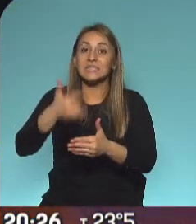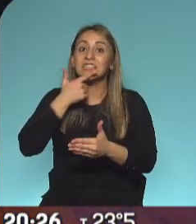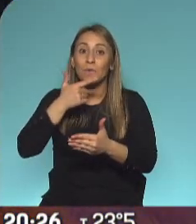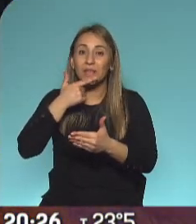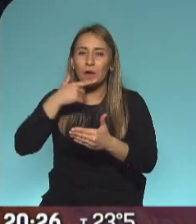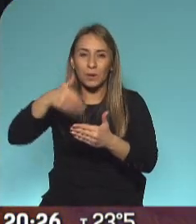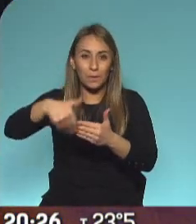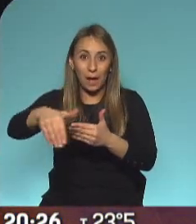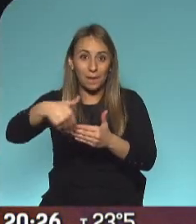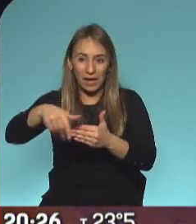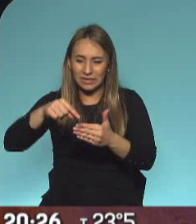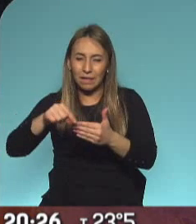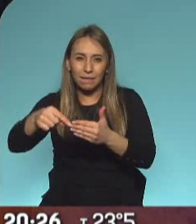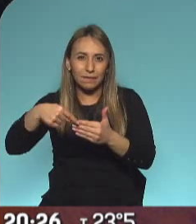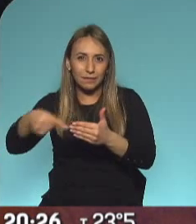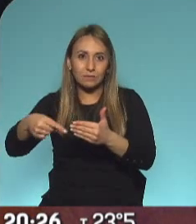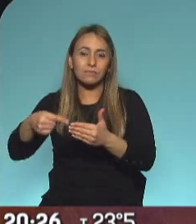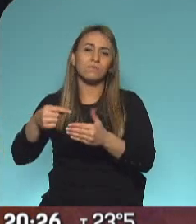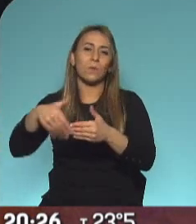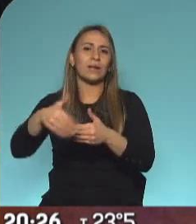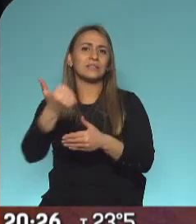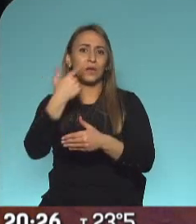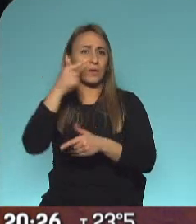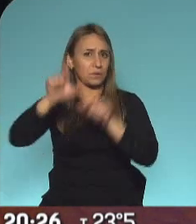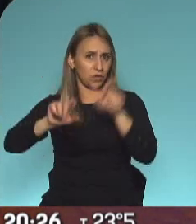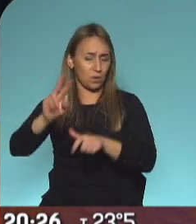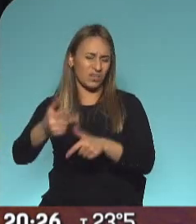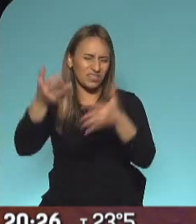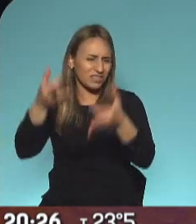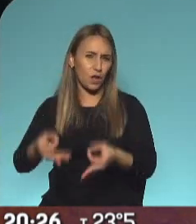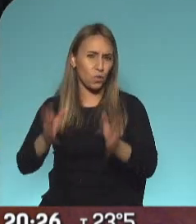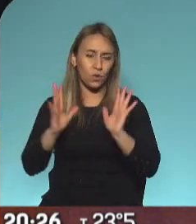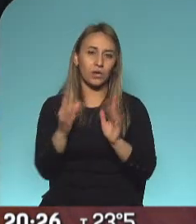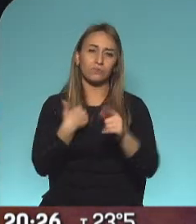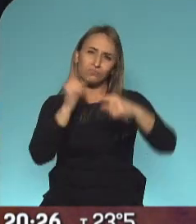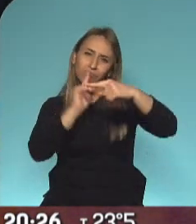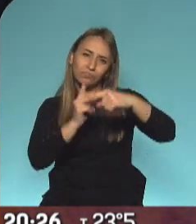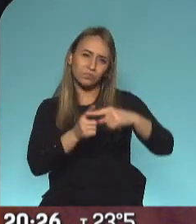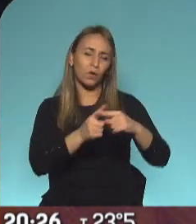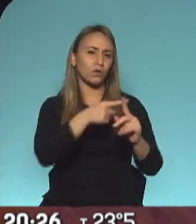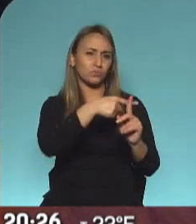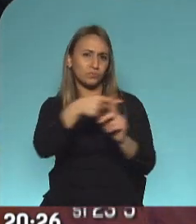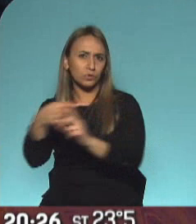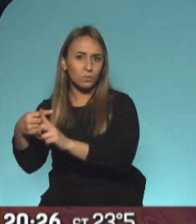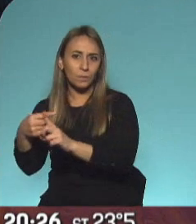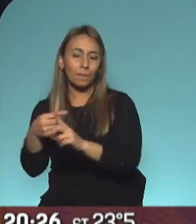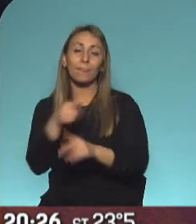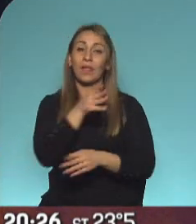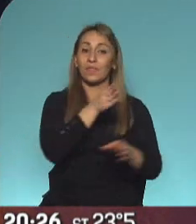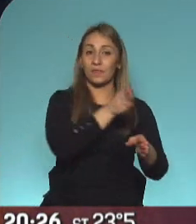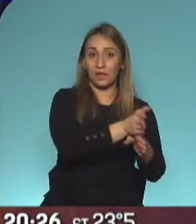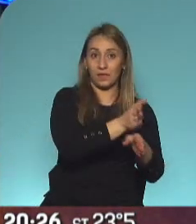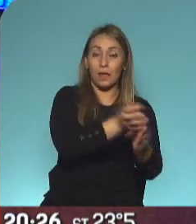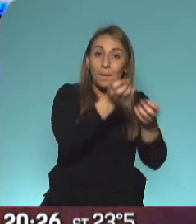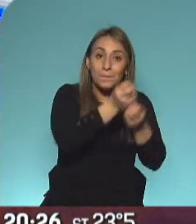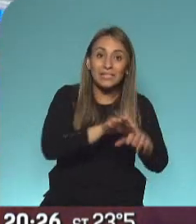septiembre. De acuerdo, ¿cómo fueron dándose los muertos? 6.000. El análisis está hecho con una proyección matemática que está hecha desde que